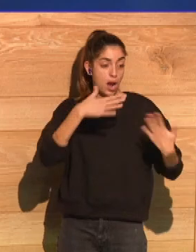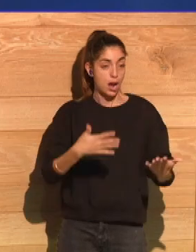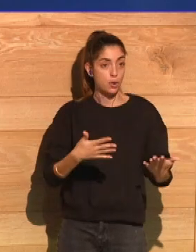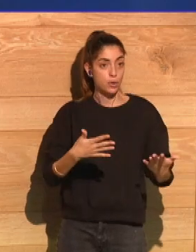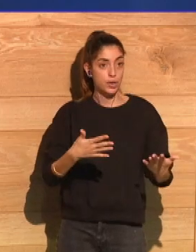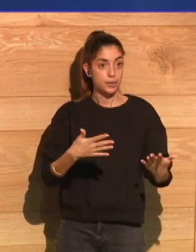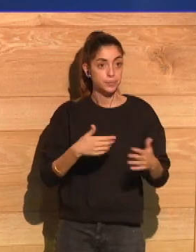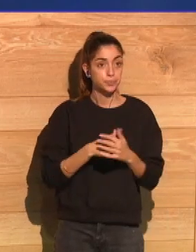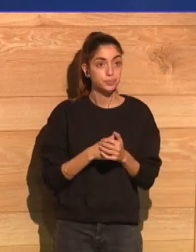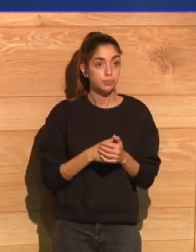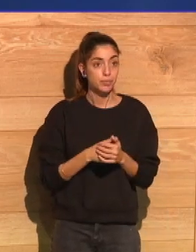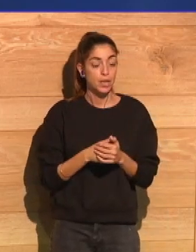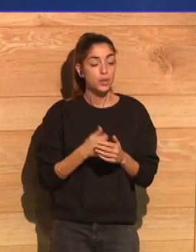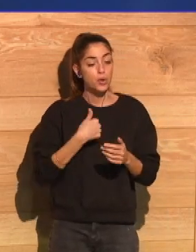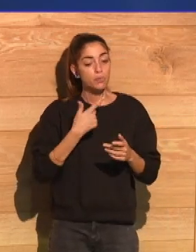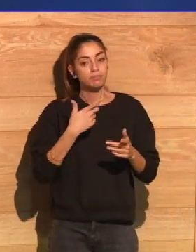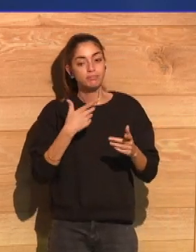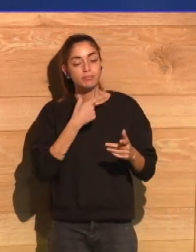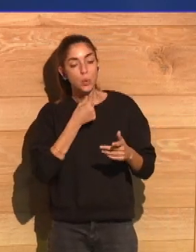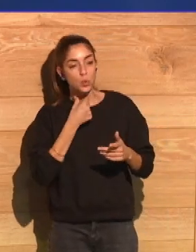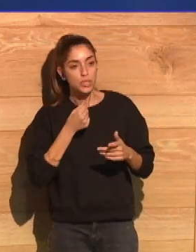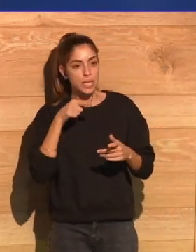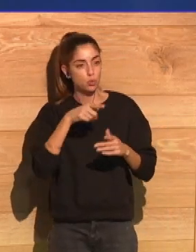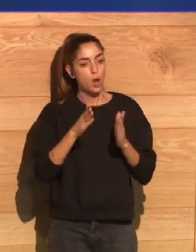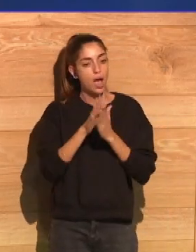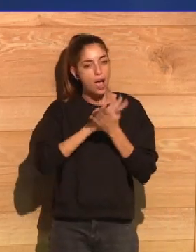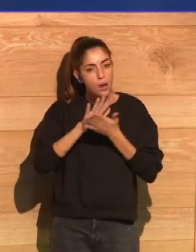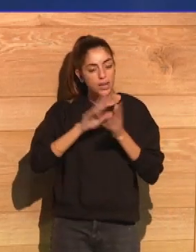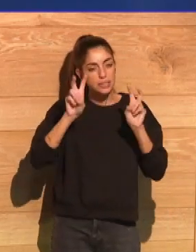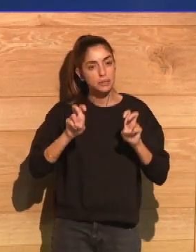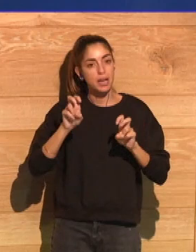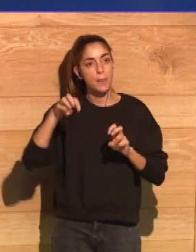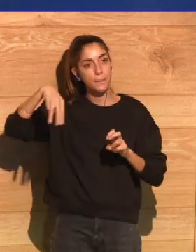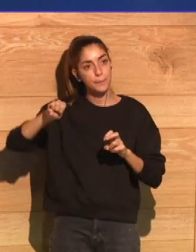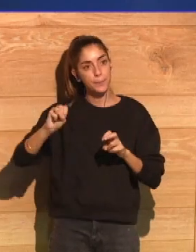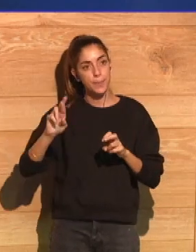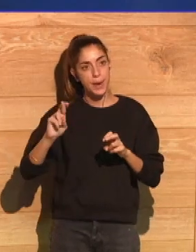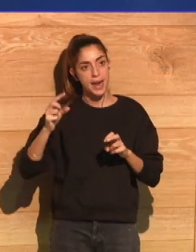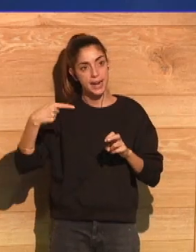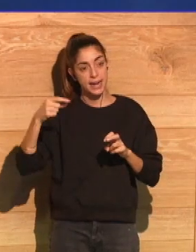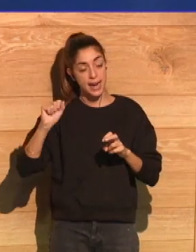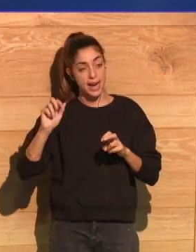me gustaría mucho que nos hablaras de Margaret Fuller, porque es un personaje fascinante con el que tú te sientes muy identificada.